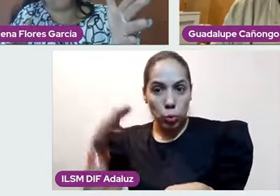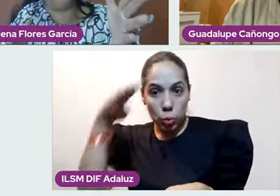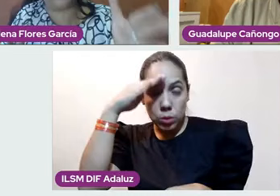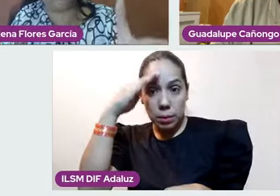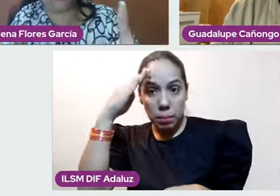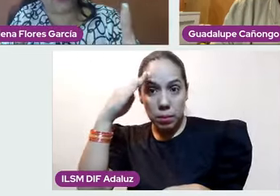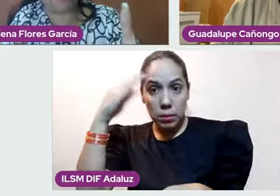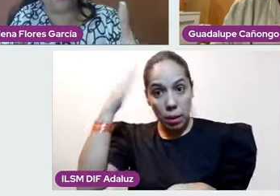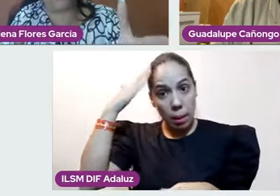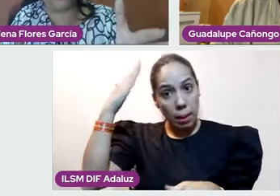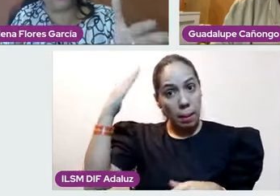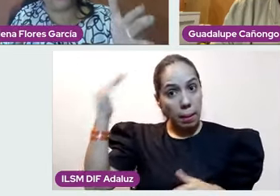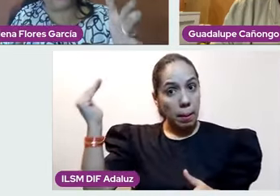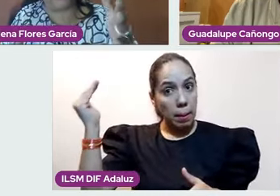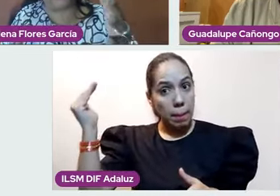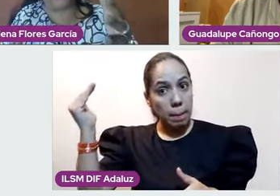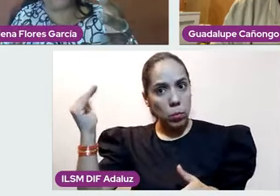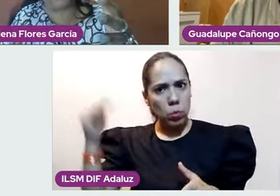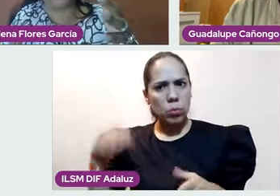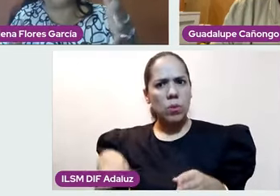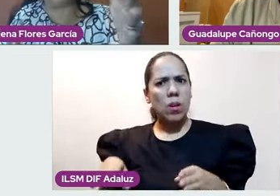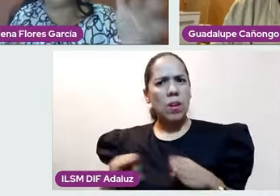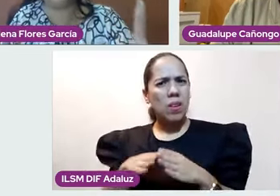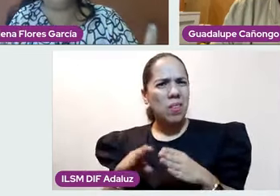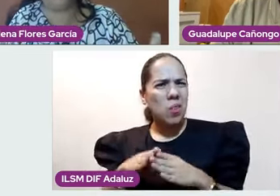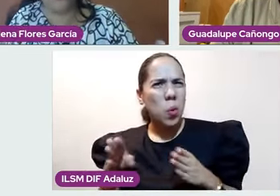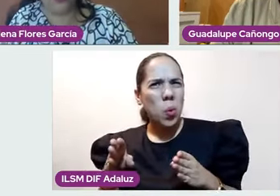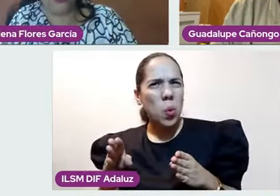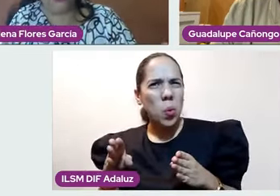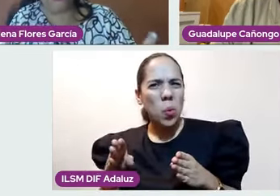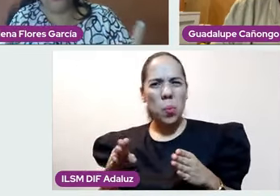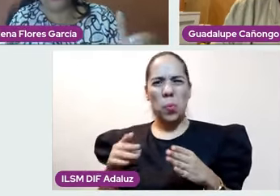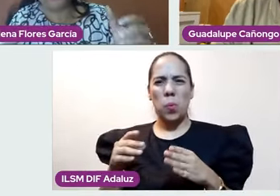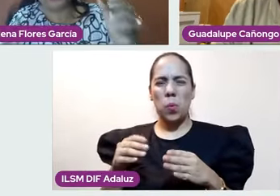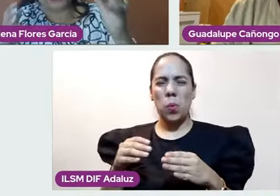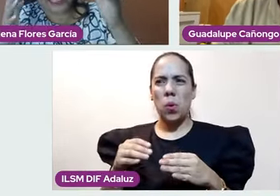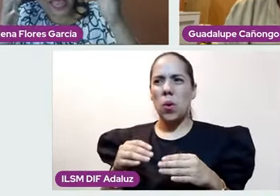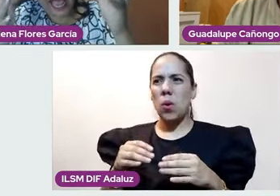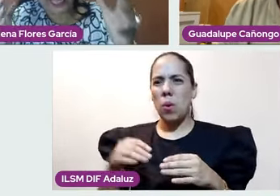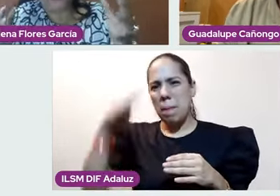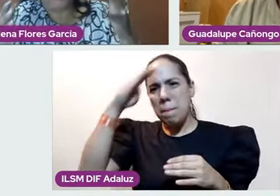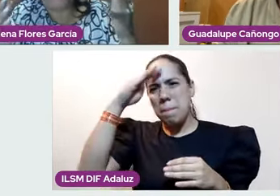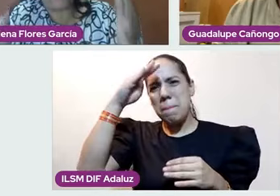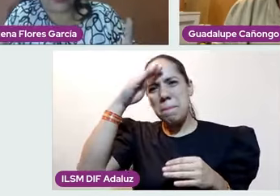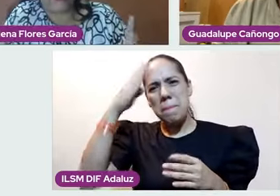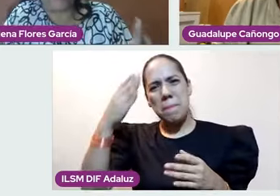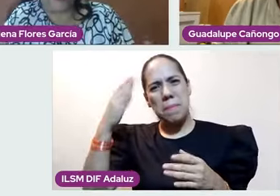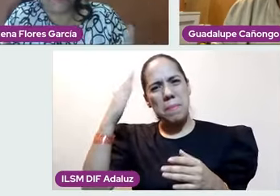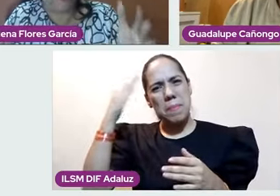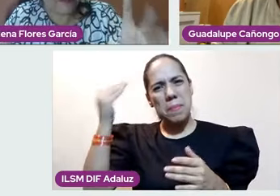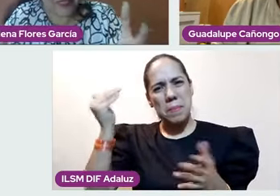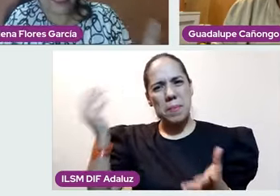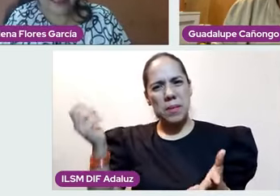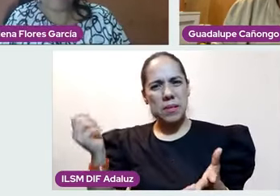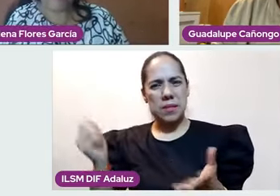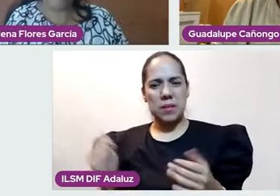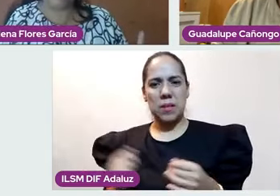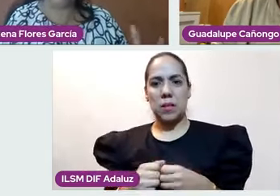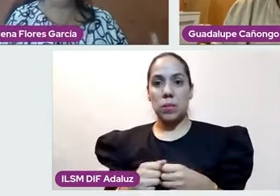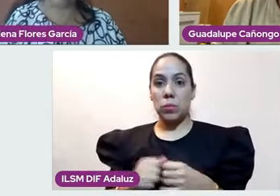el concepto, vamos, el edadismo, ¿no?, ya hay una connotación negativa, evidentemente